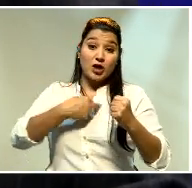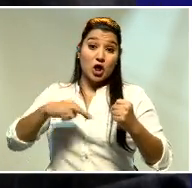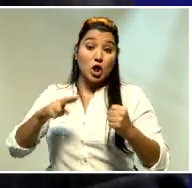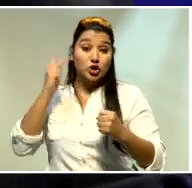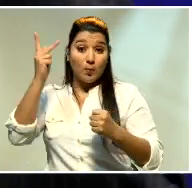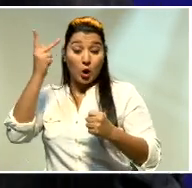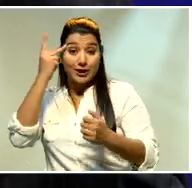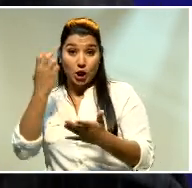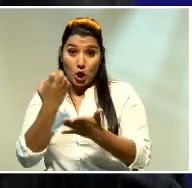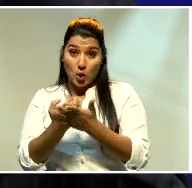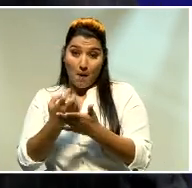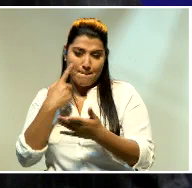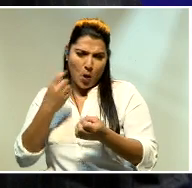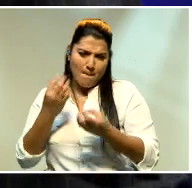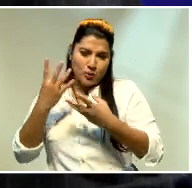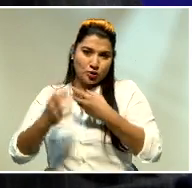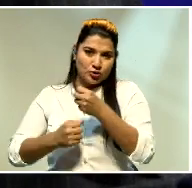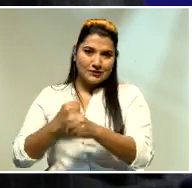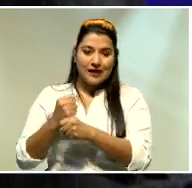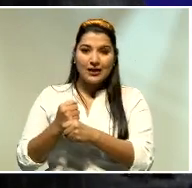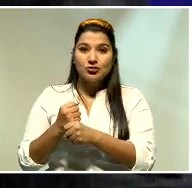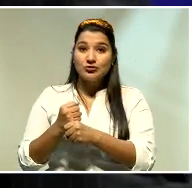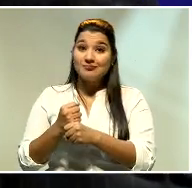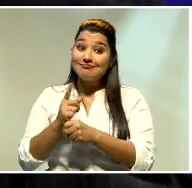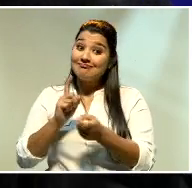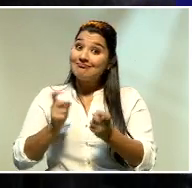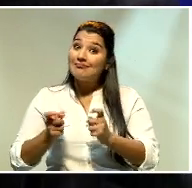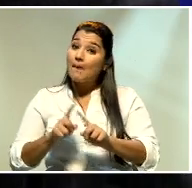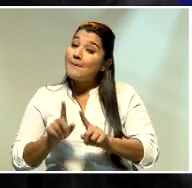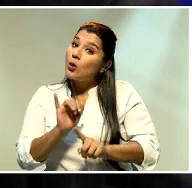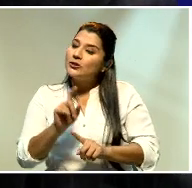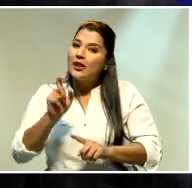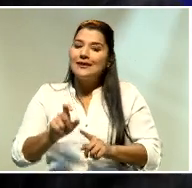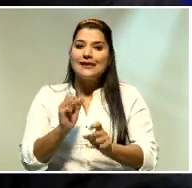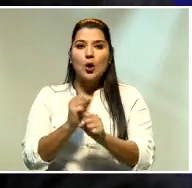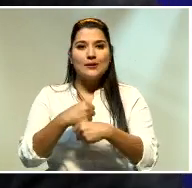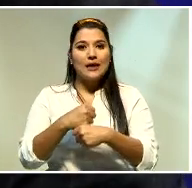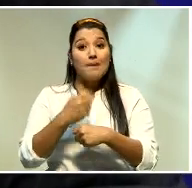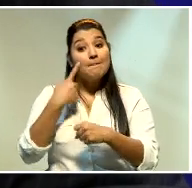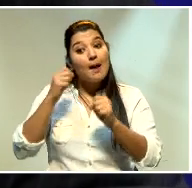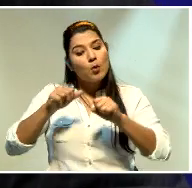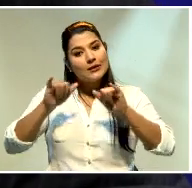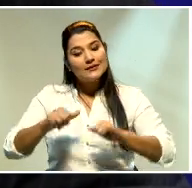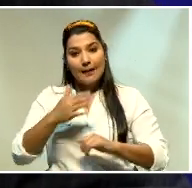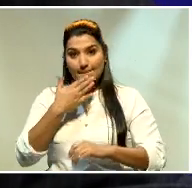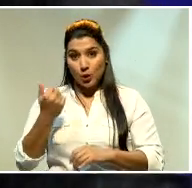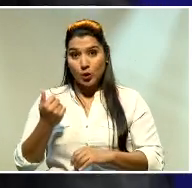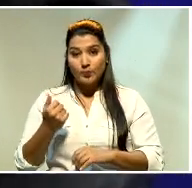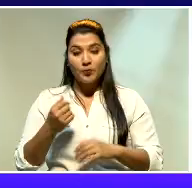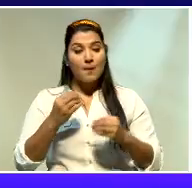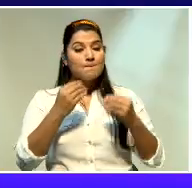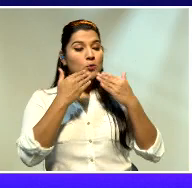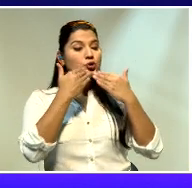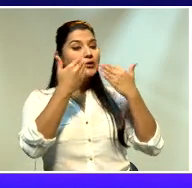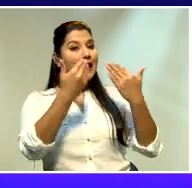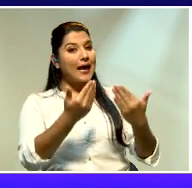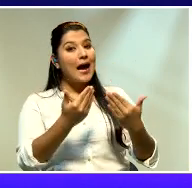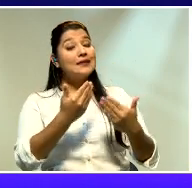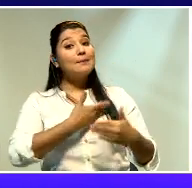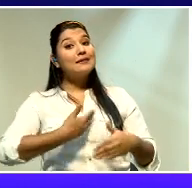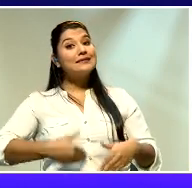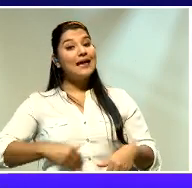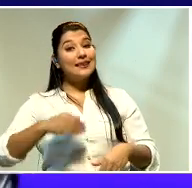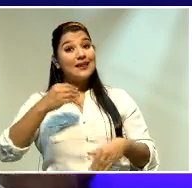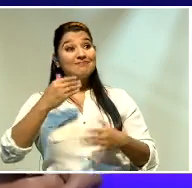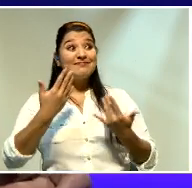económico, de muchos años. Pero eso es lo necesario hacer para que estemos mejor. Muchísimas gracias, don Carlos Alvarado.